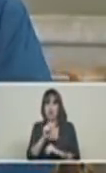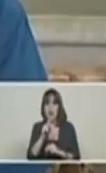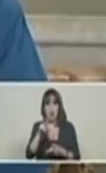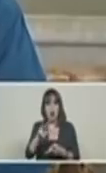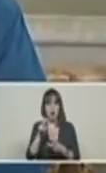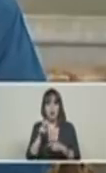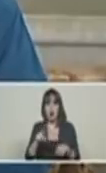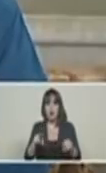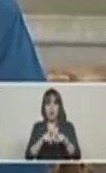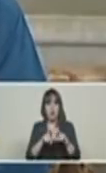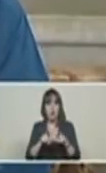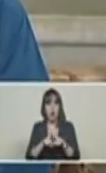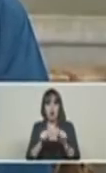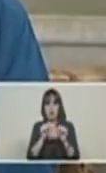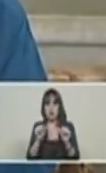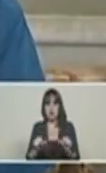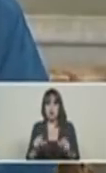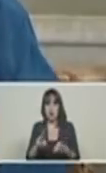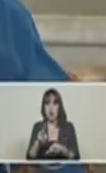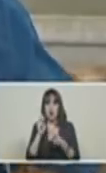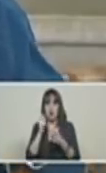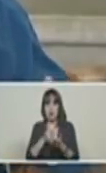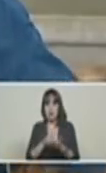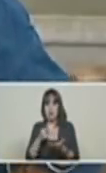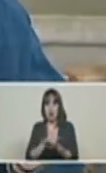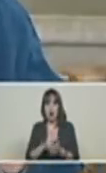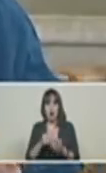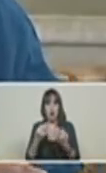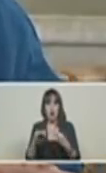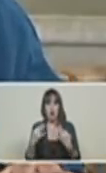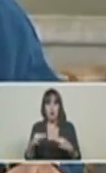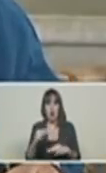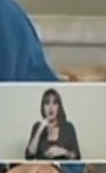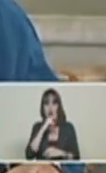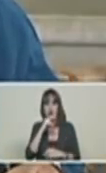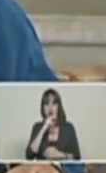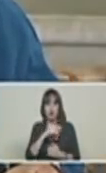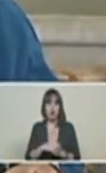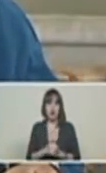estabilizan los sistemas de cobro y de pago normales, ¿verdad?